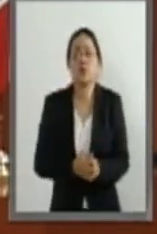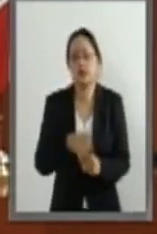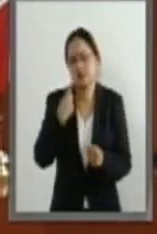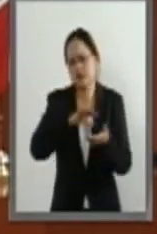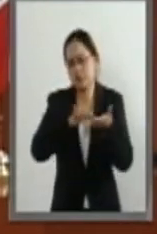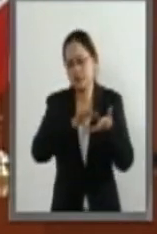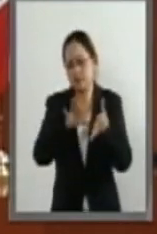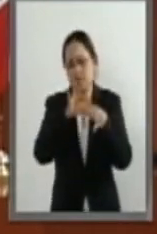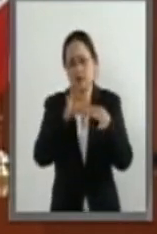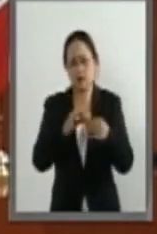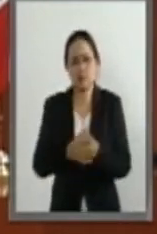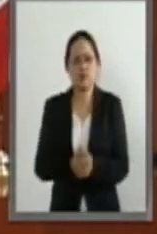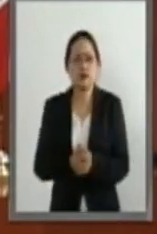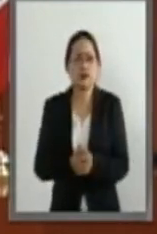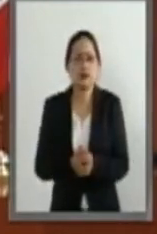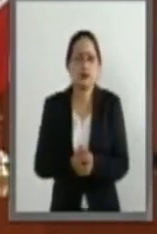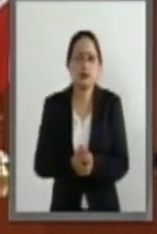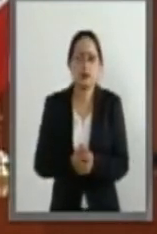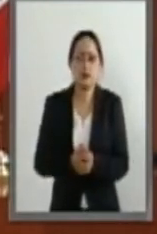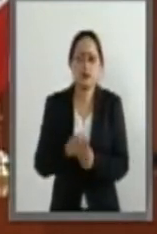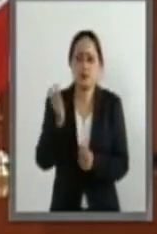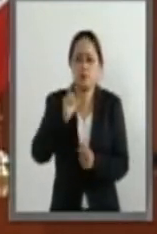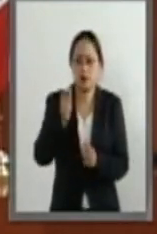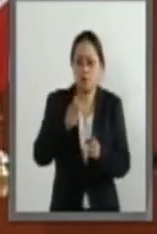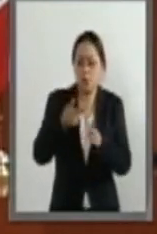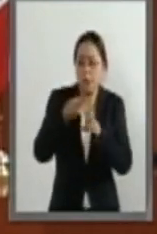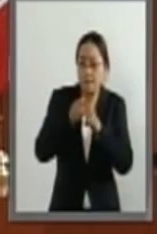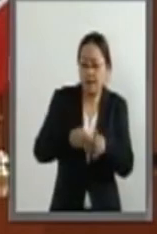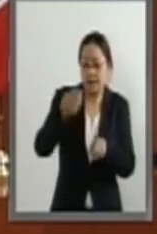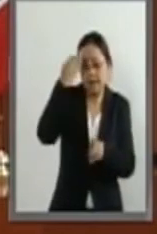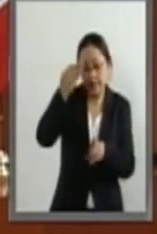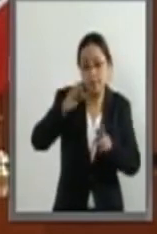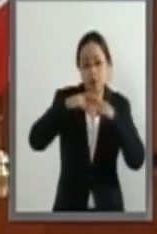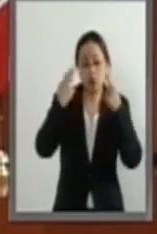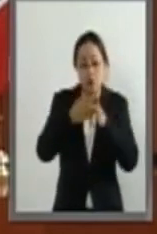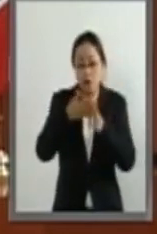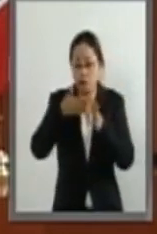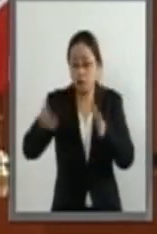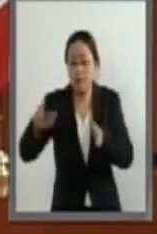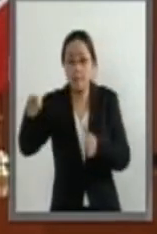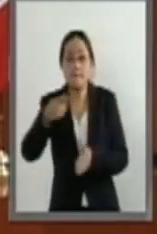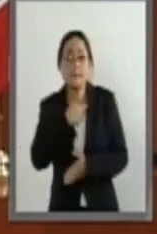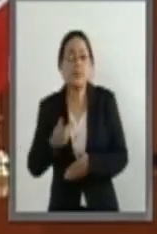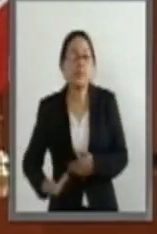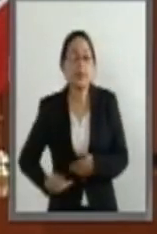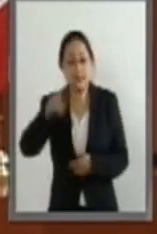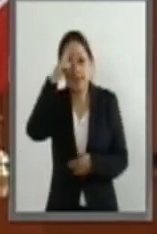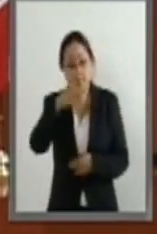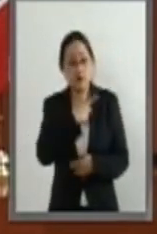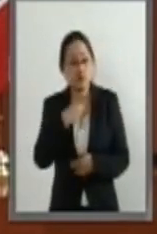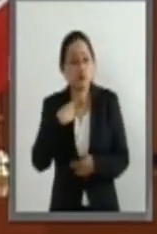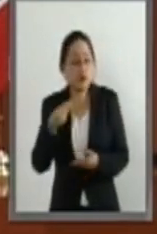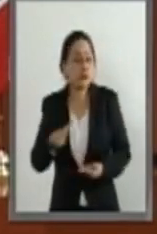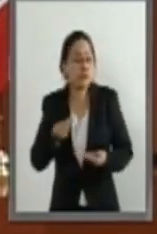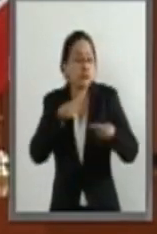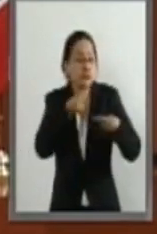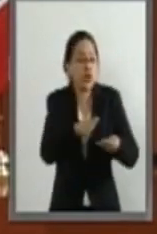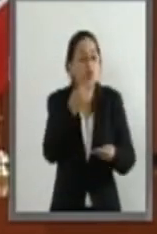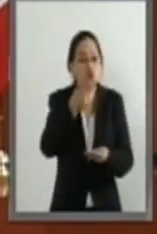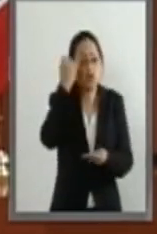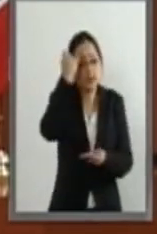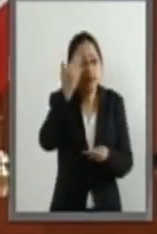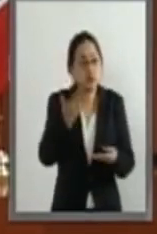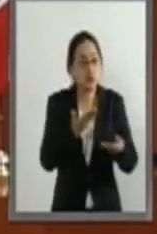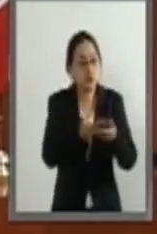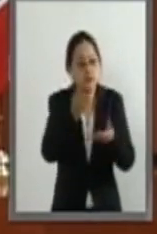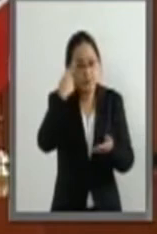sigue. El día de la apertura de cada periodo ordinario de sesiones, el presidente de la República podrá presentar hasta 2 iniciativas para